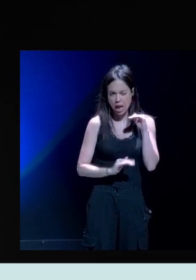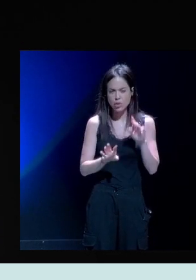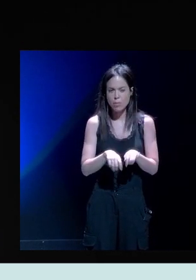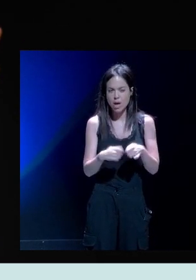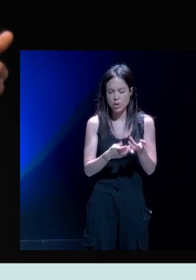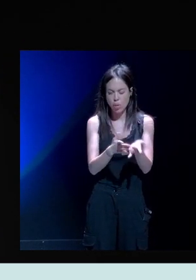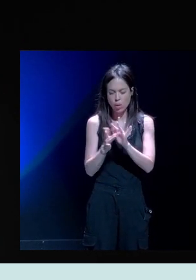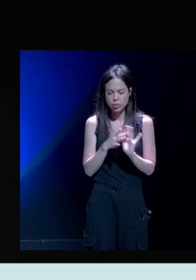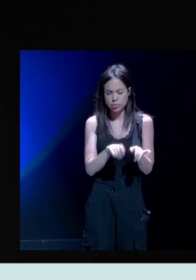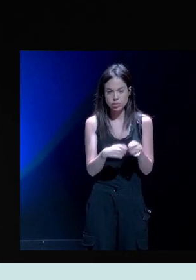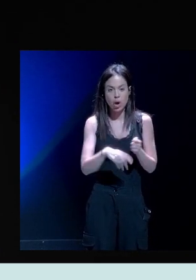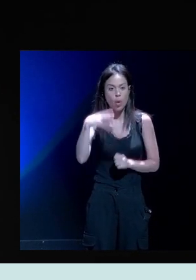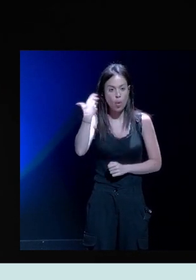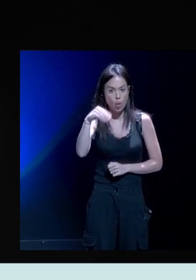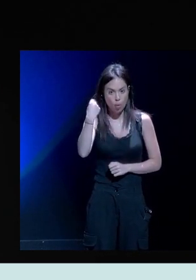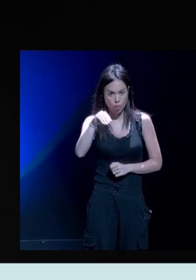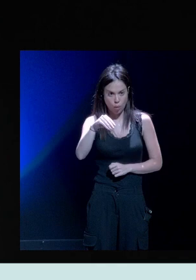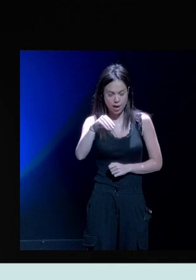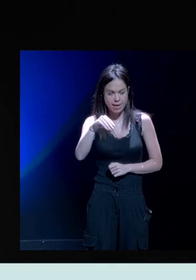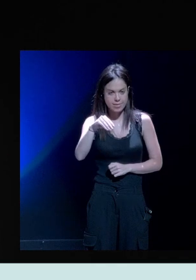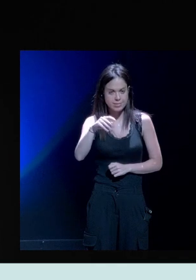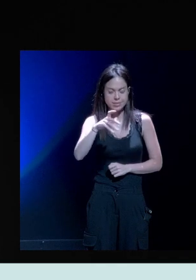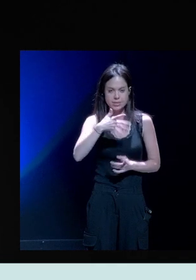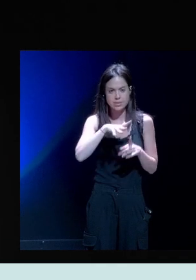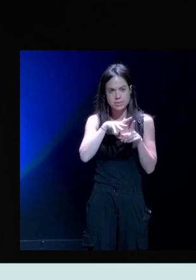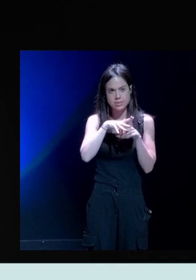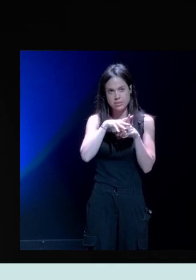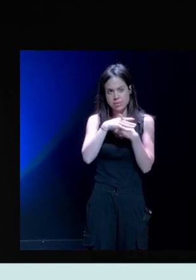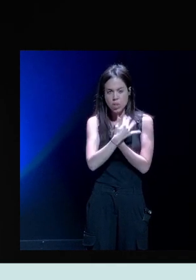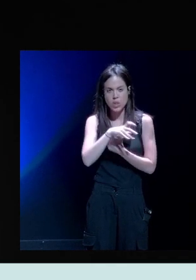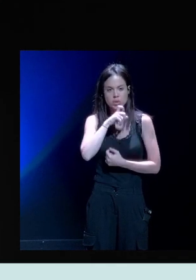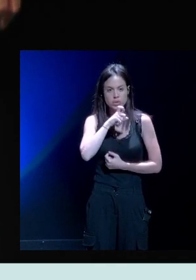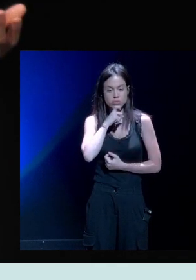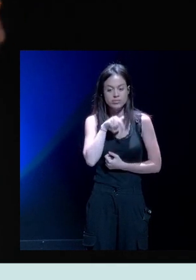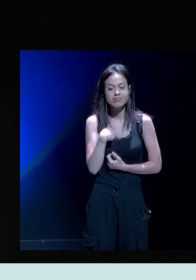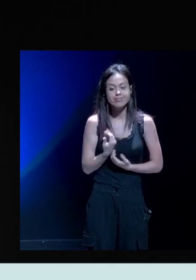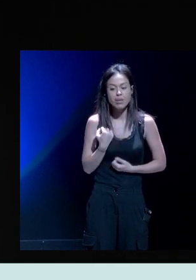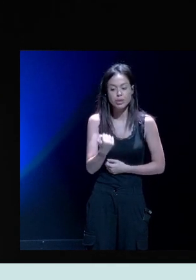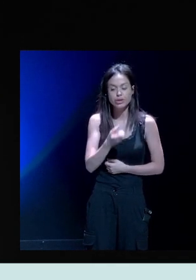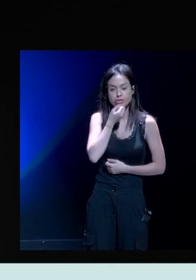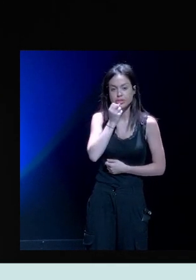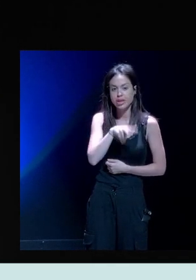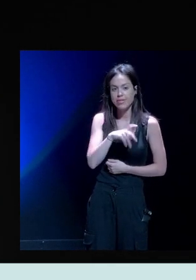cuando se trata de personas jóvenes que se encuentran en dificultades. Y ahí es la familia quien les apoya.